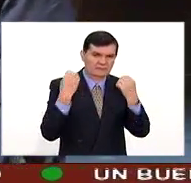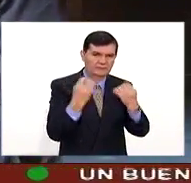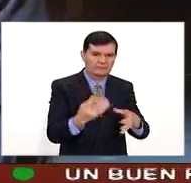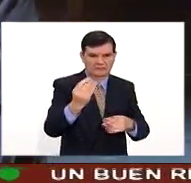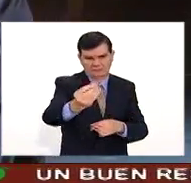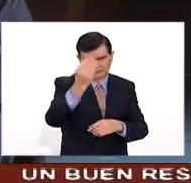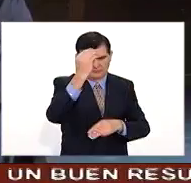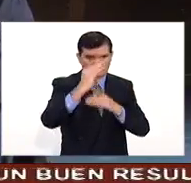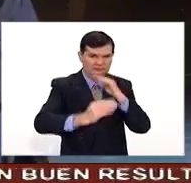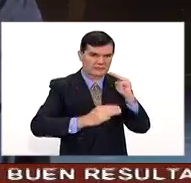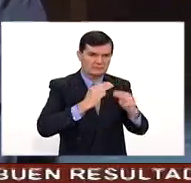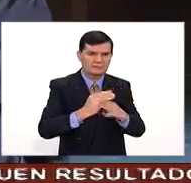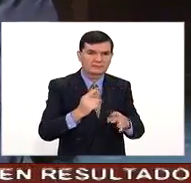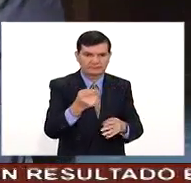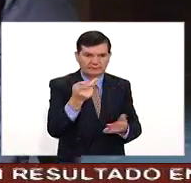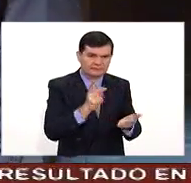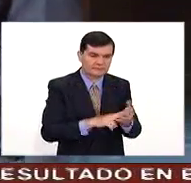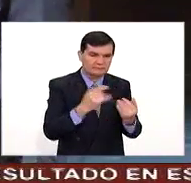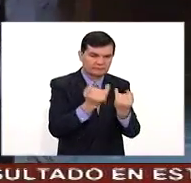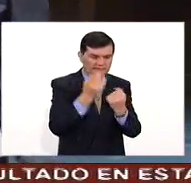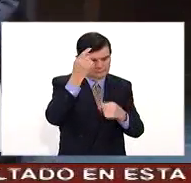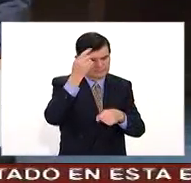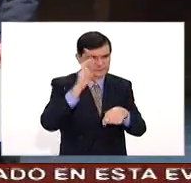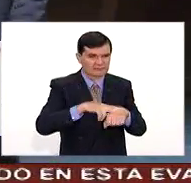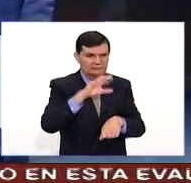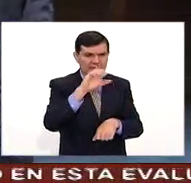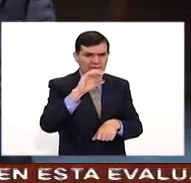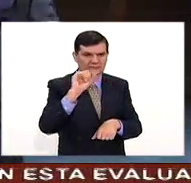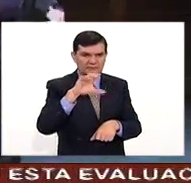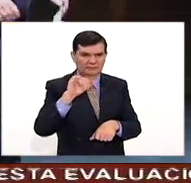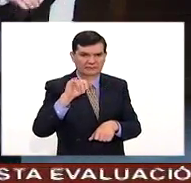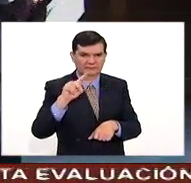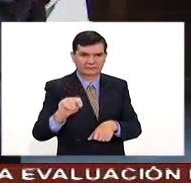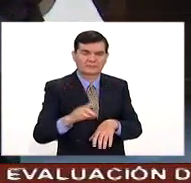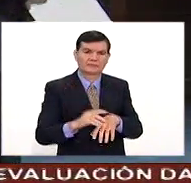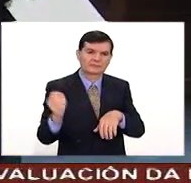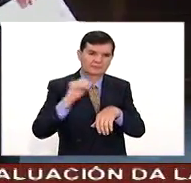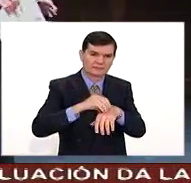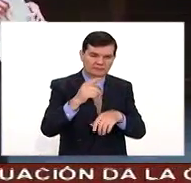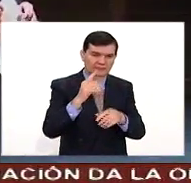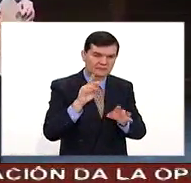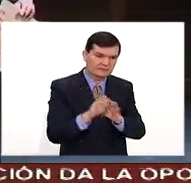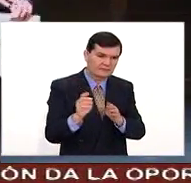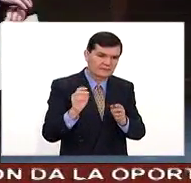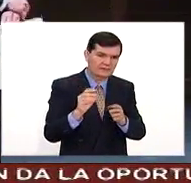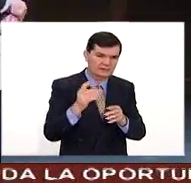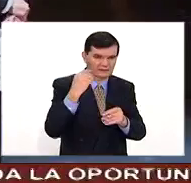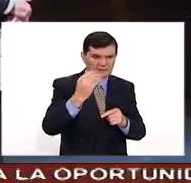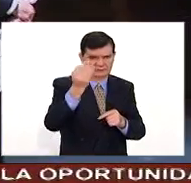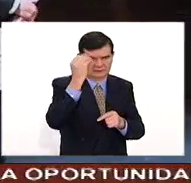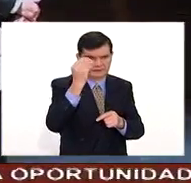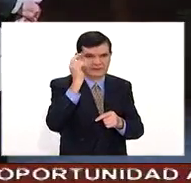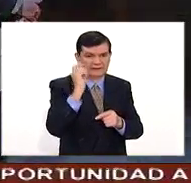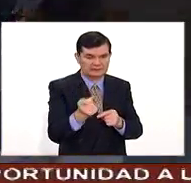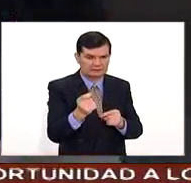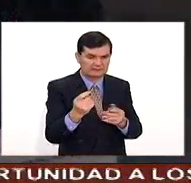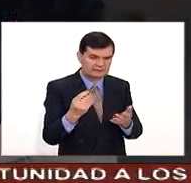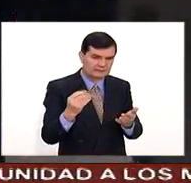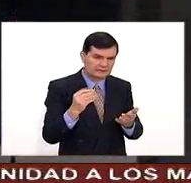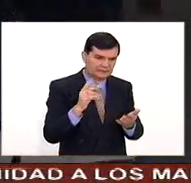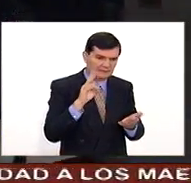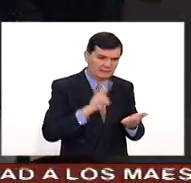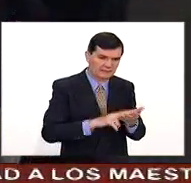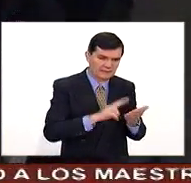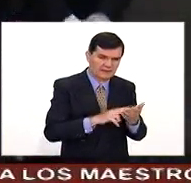ciencia mundial. Ahí el director general del CONACYT, Enrique Cabrero, aseguró que apostar a la ciencia es el componente